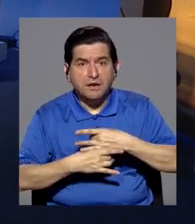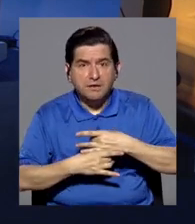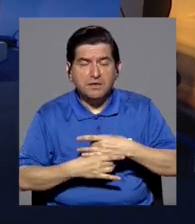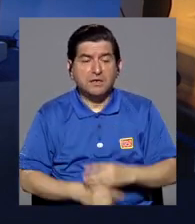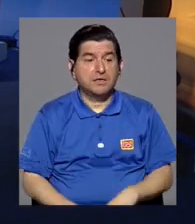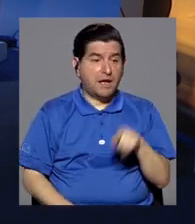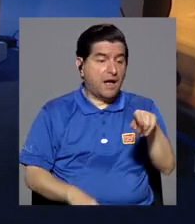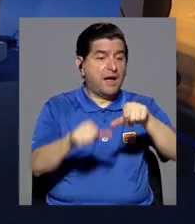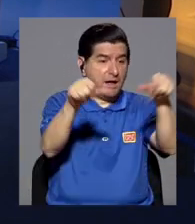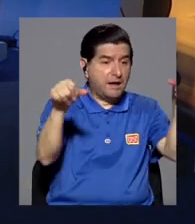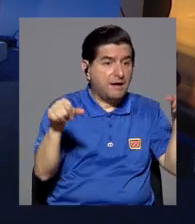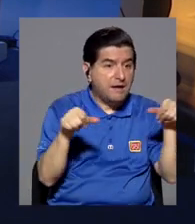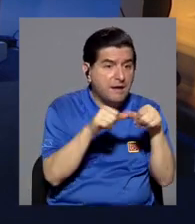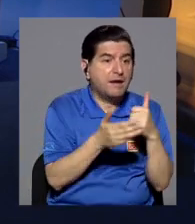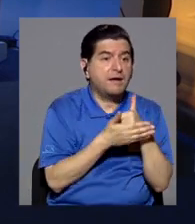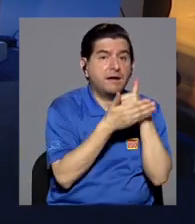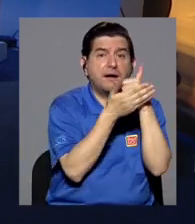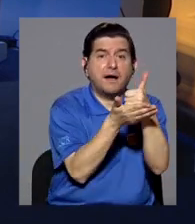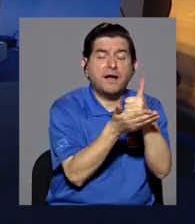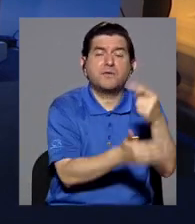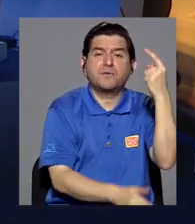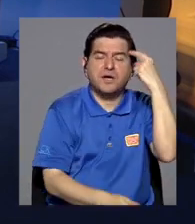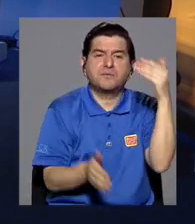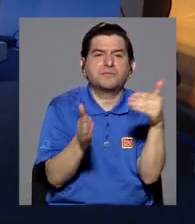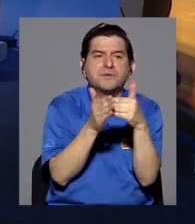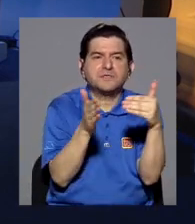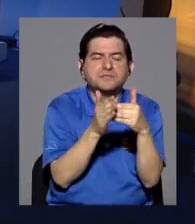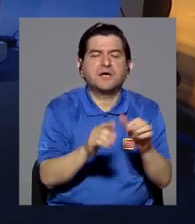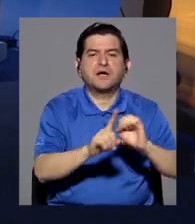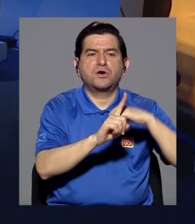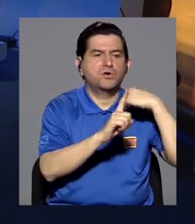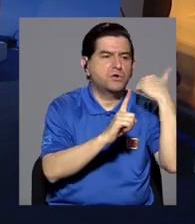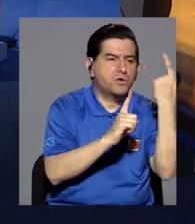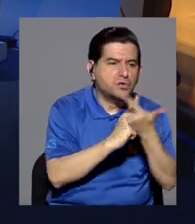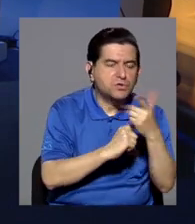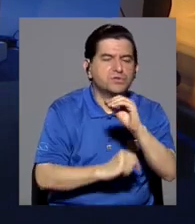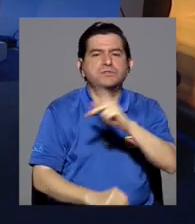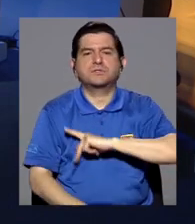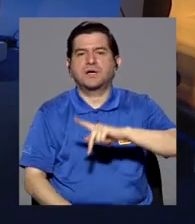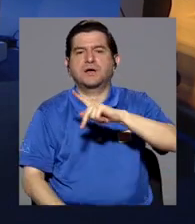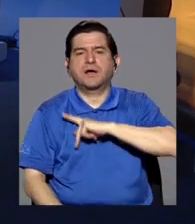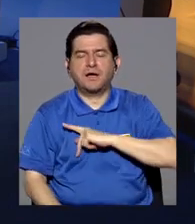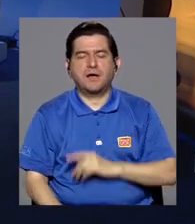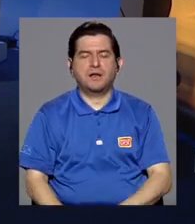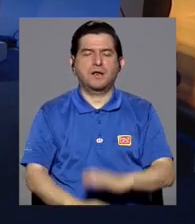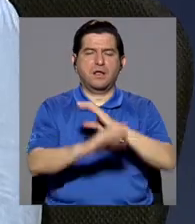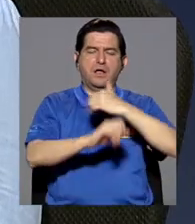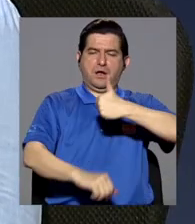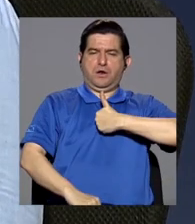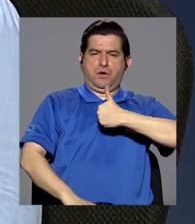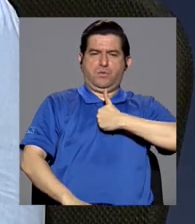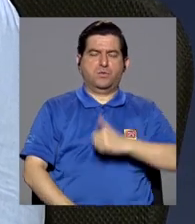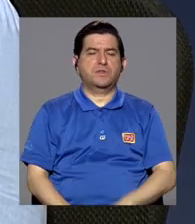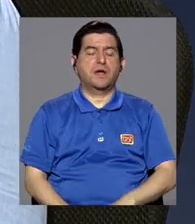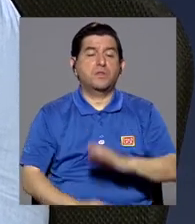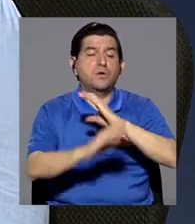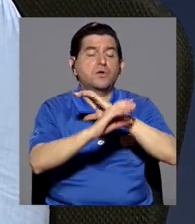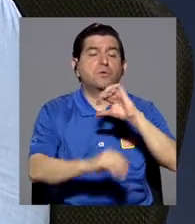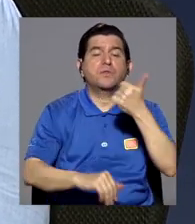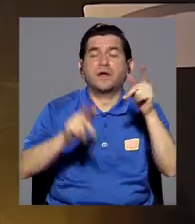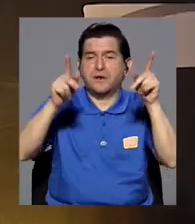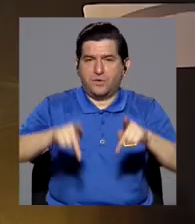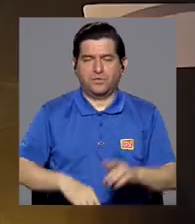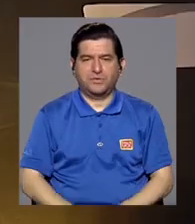esta dimensión que nos ayudará a repensar la parte social y la parte personal el autocuidado el cuidado de los otros